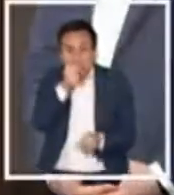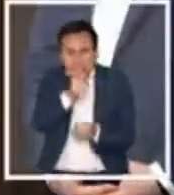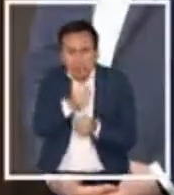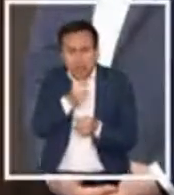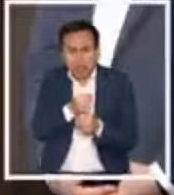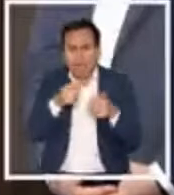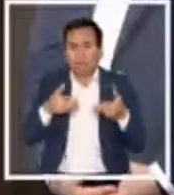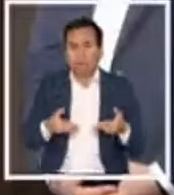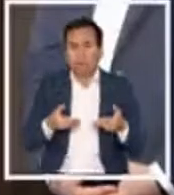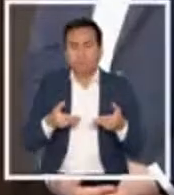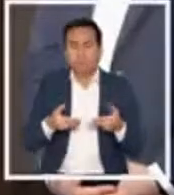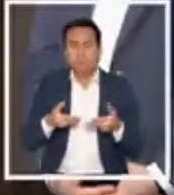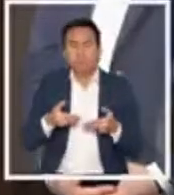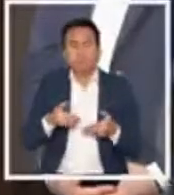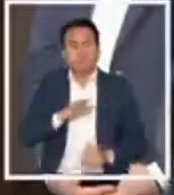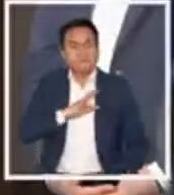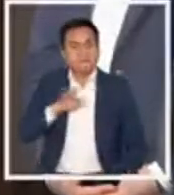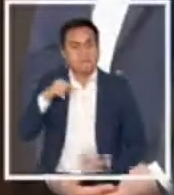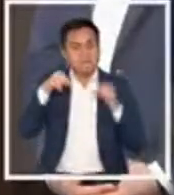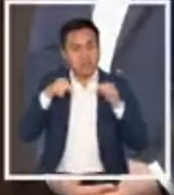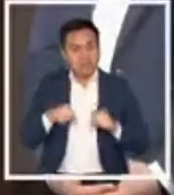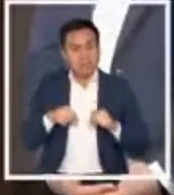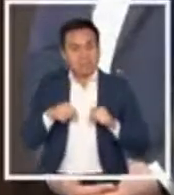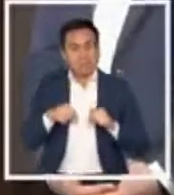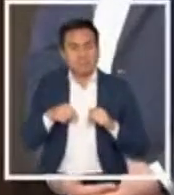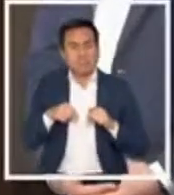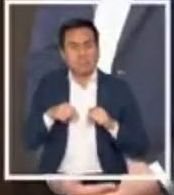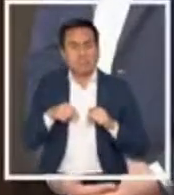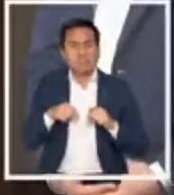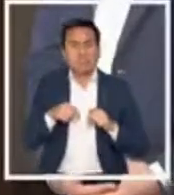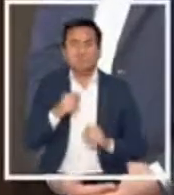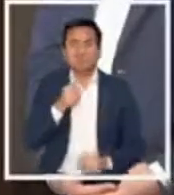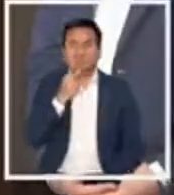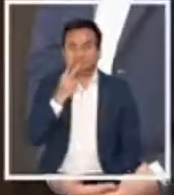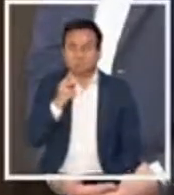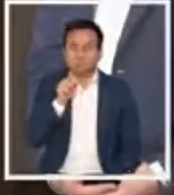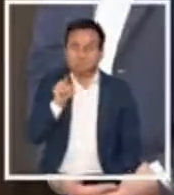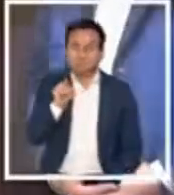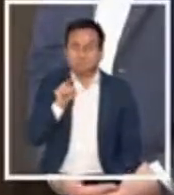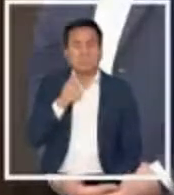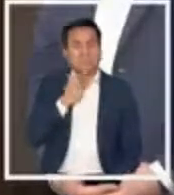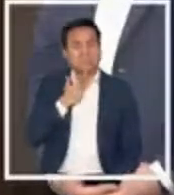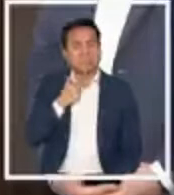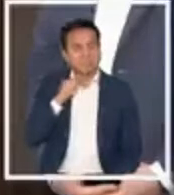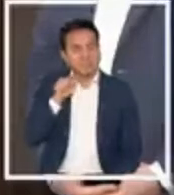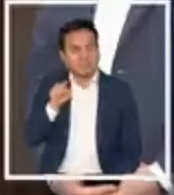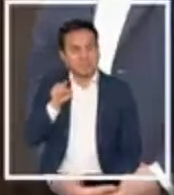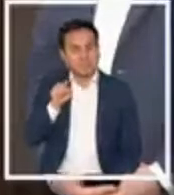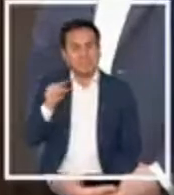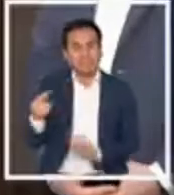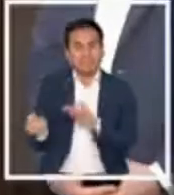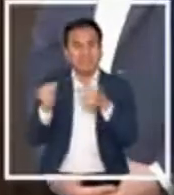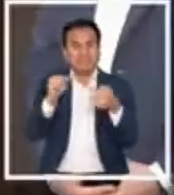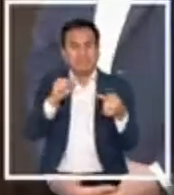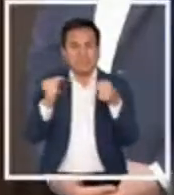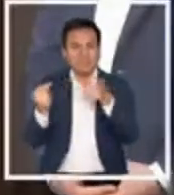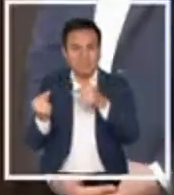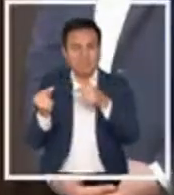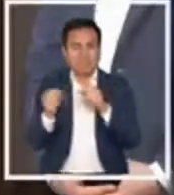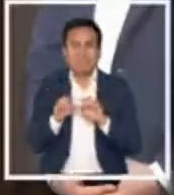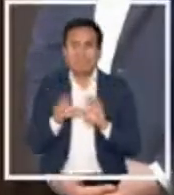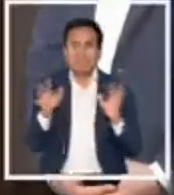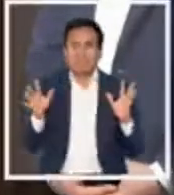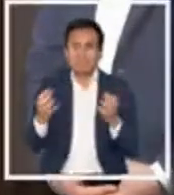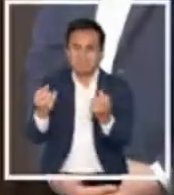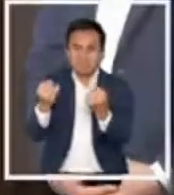trabajando, y desde aquí, desde Francia, asistimos con mucho interés a este debate tan lleno